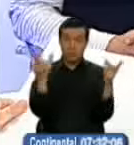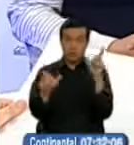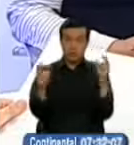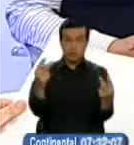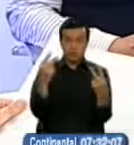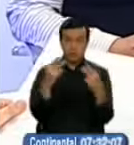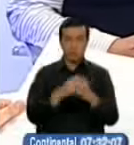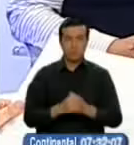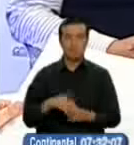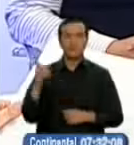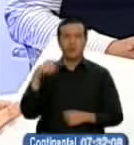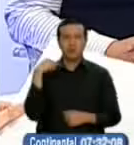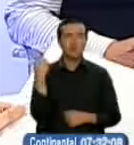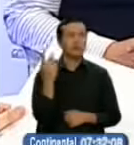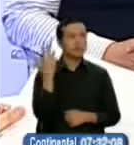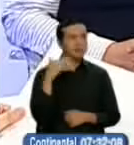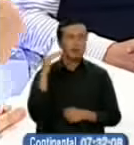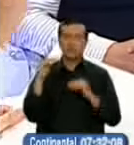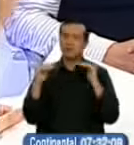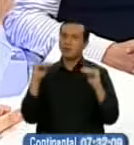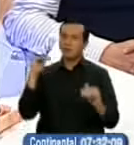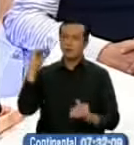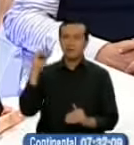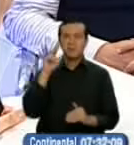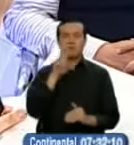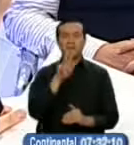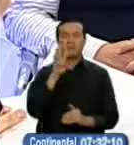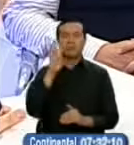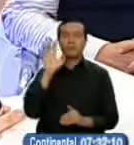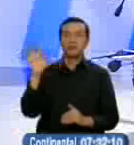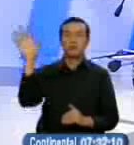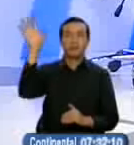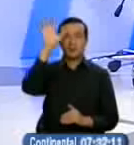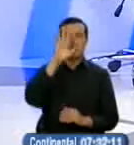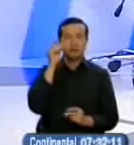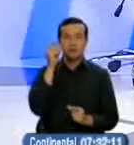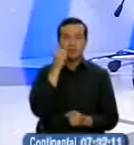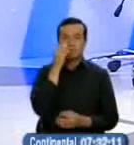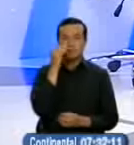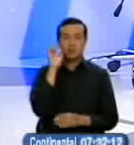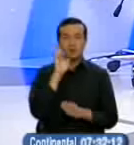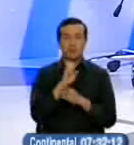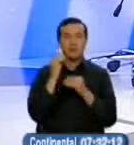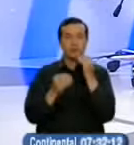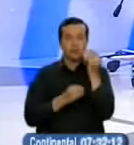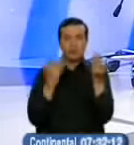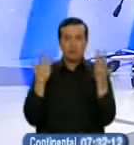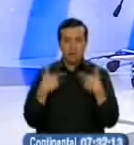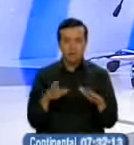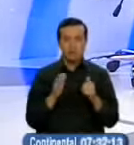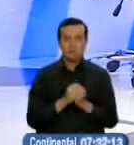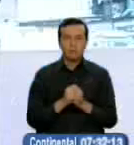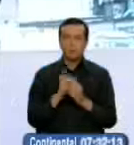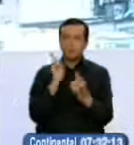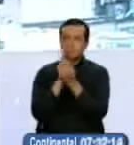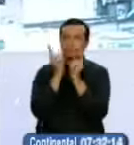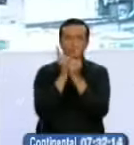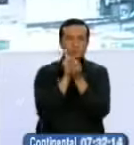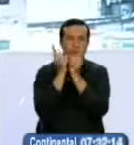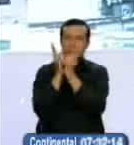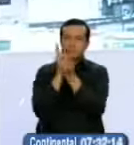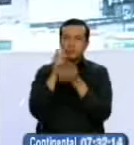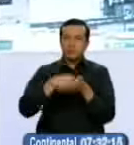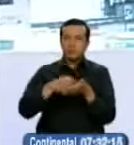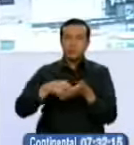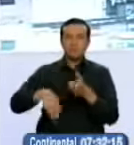¿no? Nosotros ya vamos por más, ya estamos en las 24 provincias rapidísimo del país, hemos hecho los encuentros para la